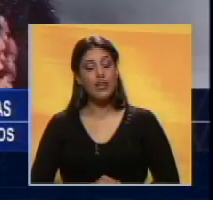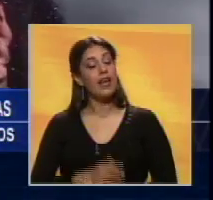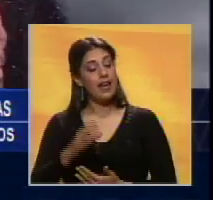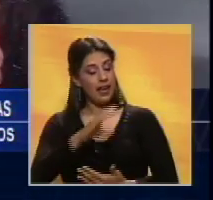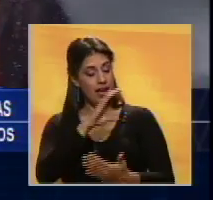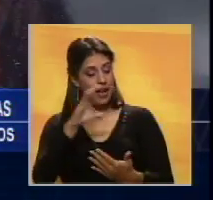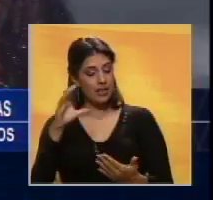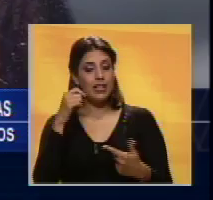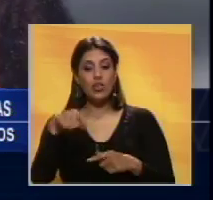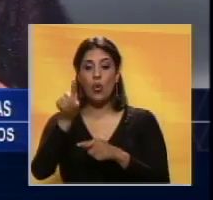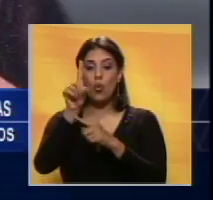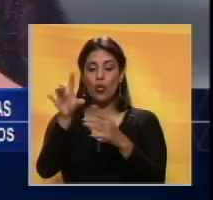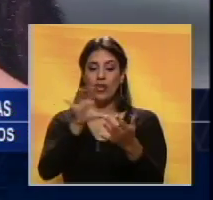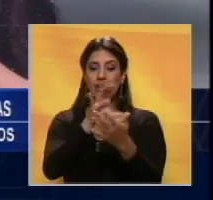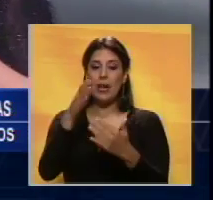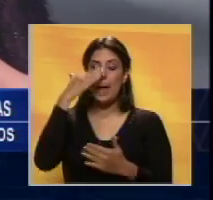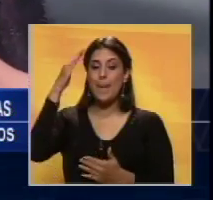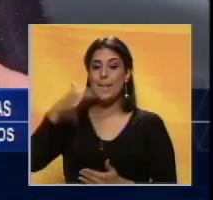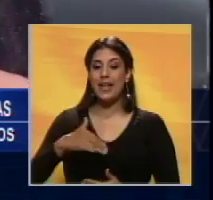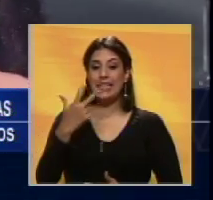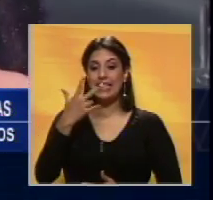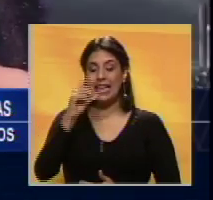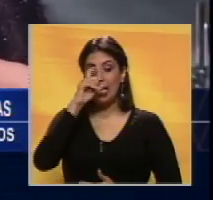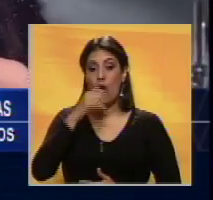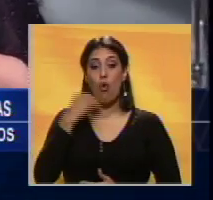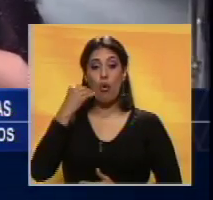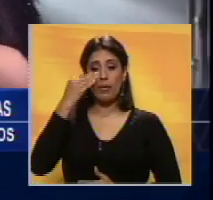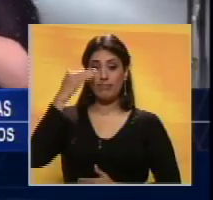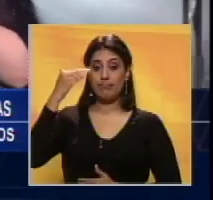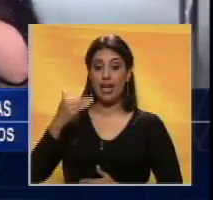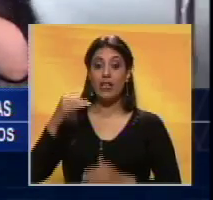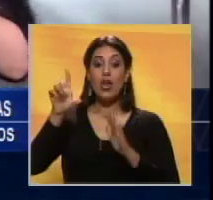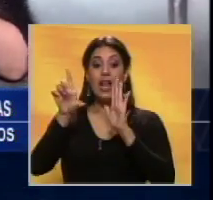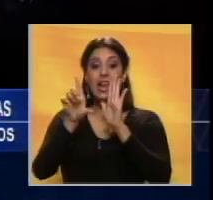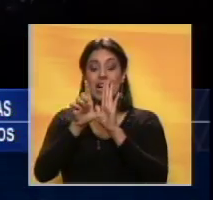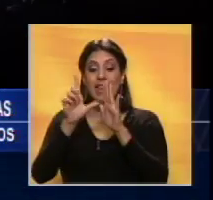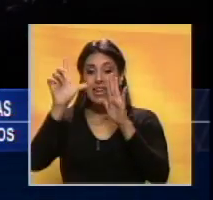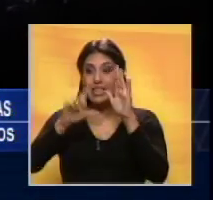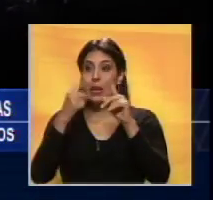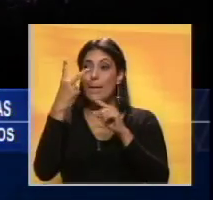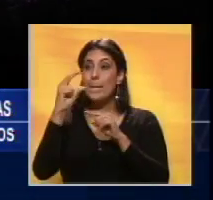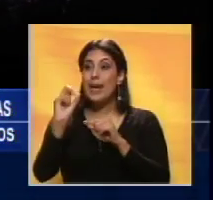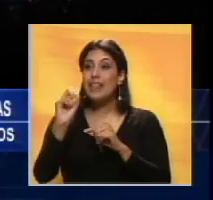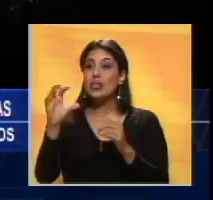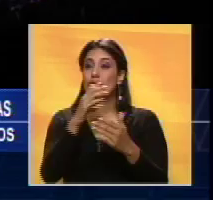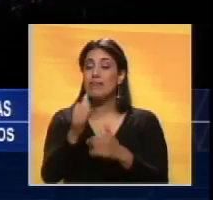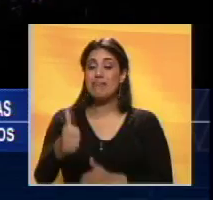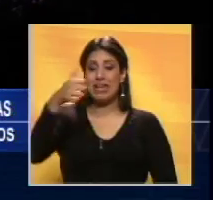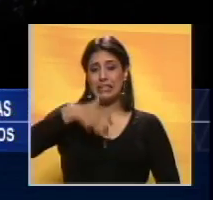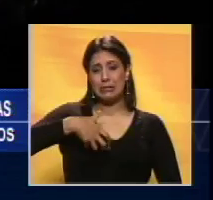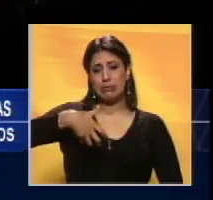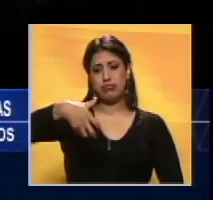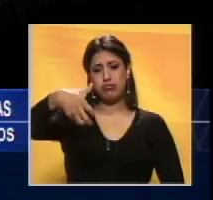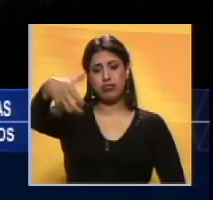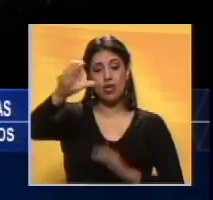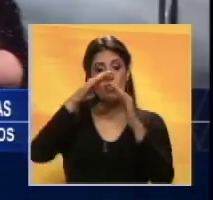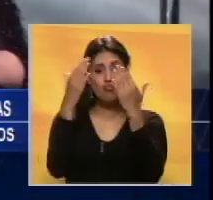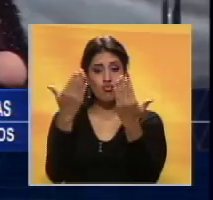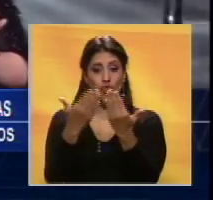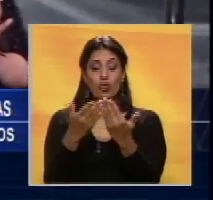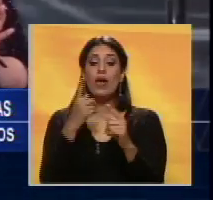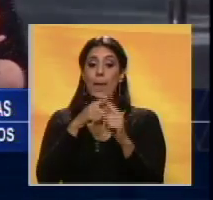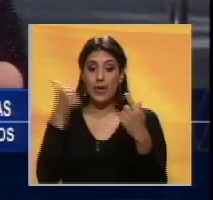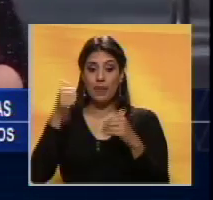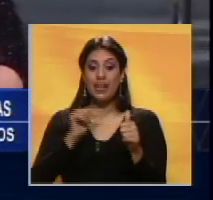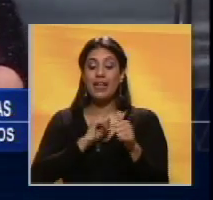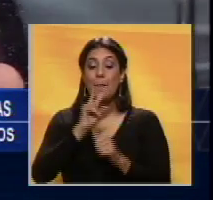La cantante es la única artista de menos de 30 años de edad que aparece en la lista de los 20 músicos más ricos del Reino Unido.